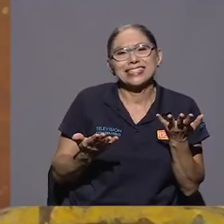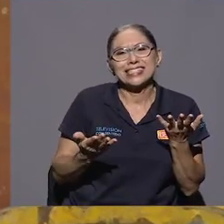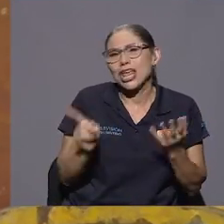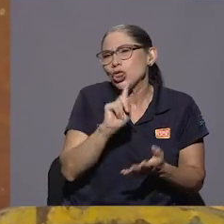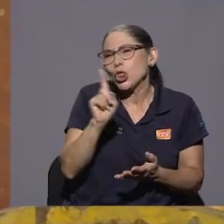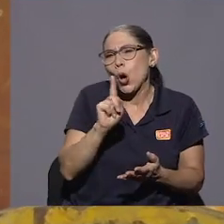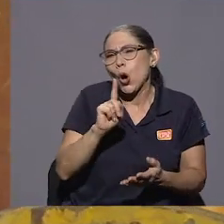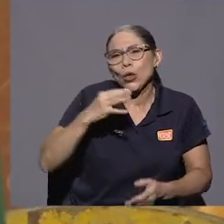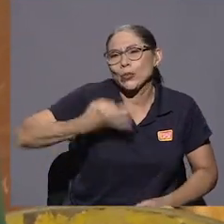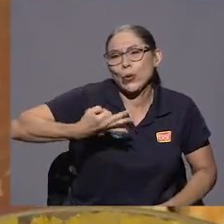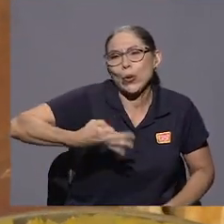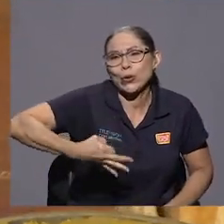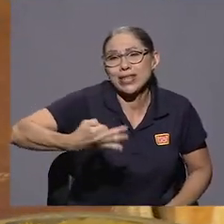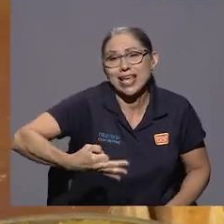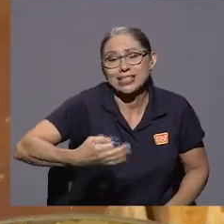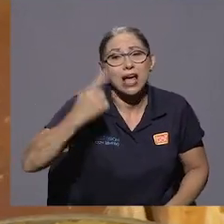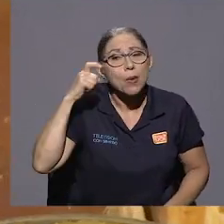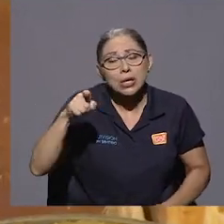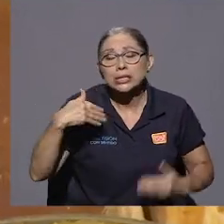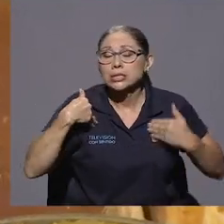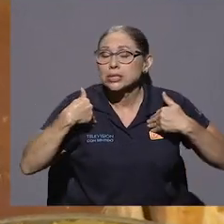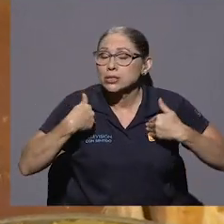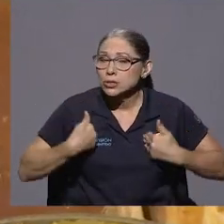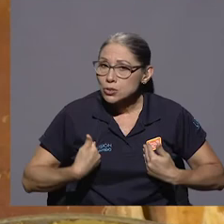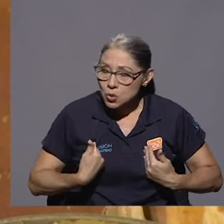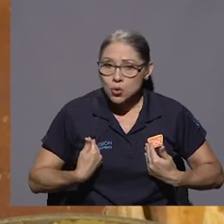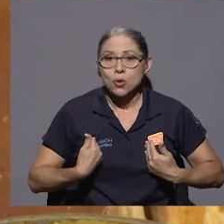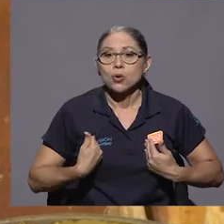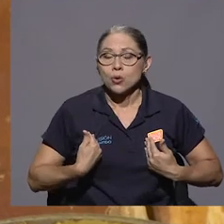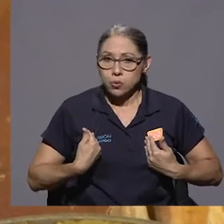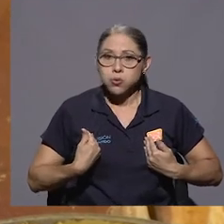tal vez no de todos los días, porque es tremendamente desgastante.